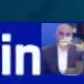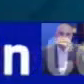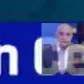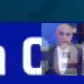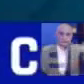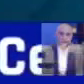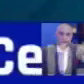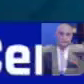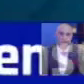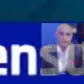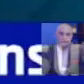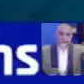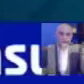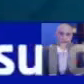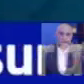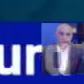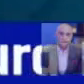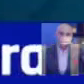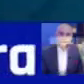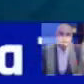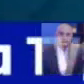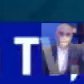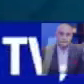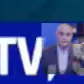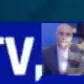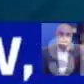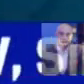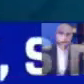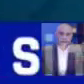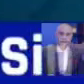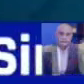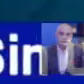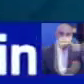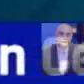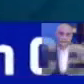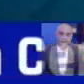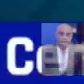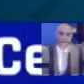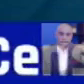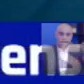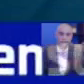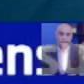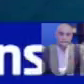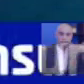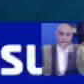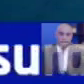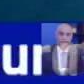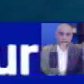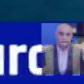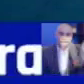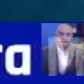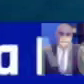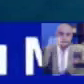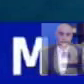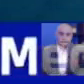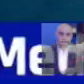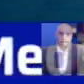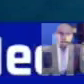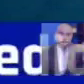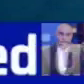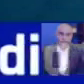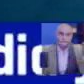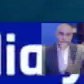gobierno de Ernesto Zedillo, en pleno apogeo neoliberal, endeudó al pueblo trabajador mexicano con